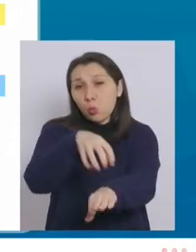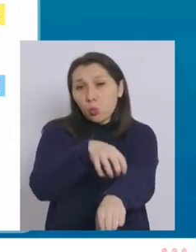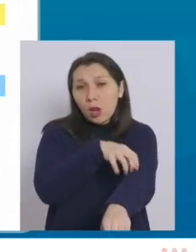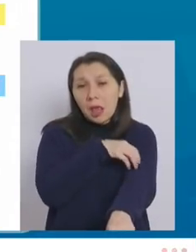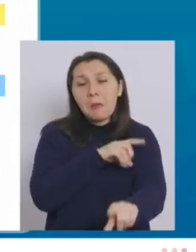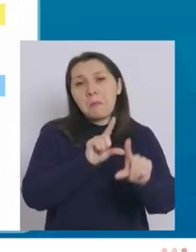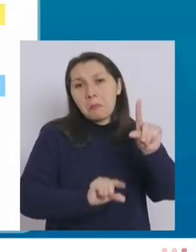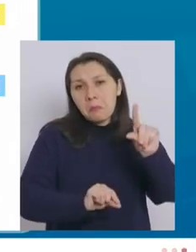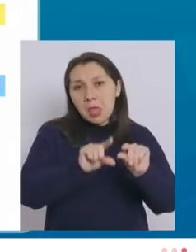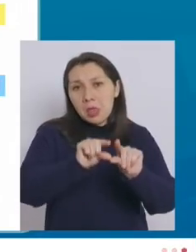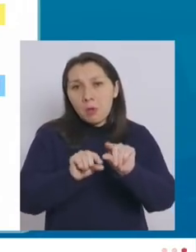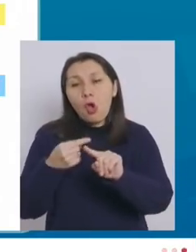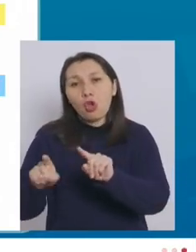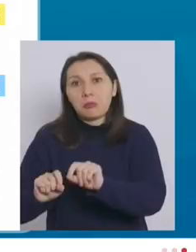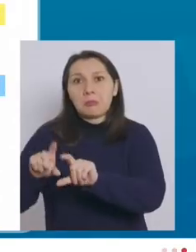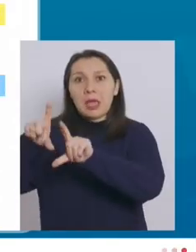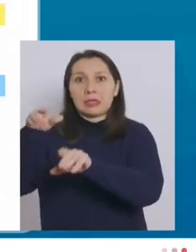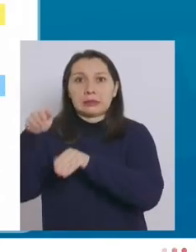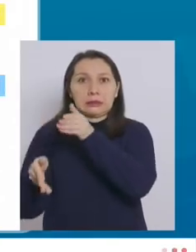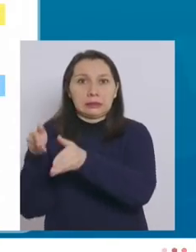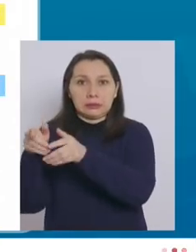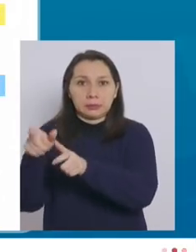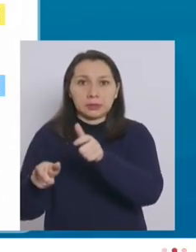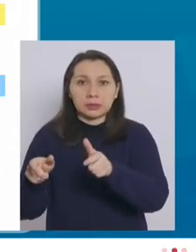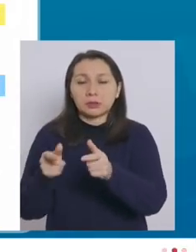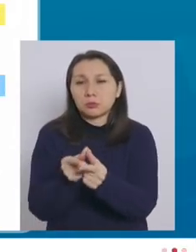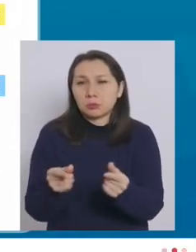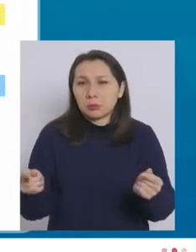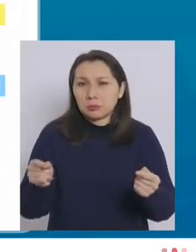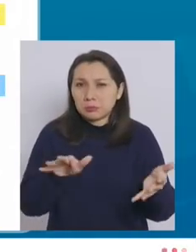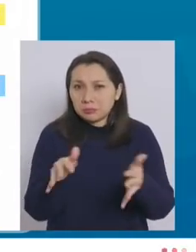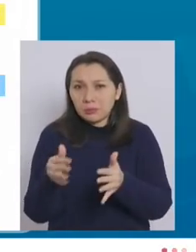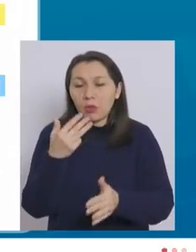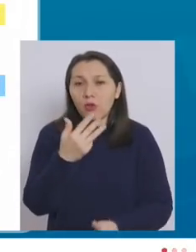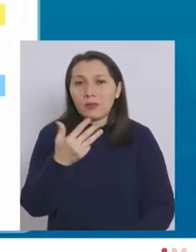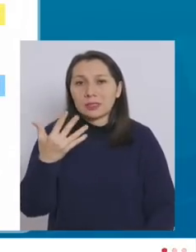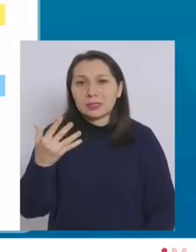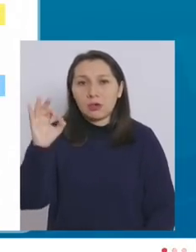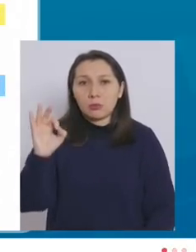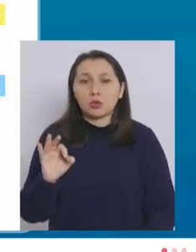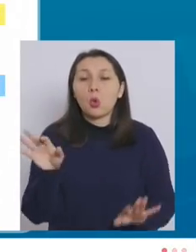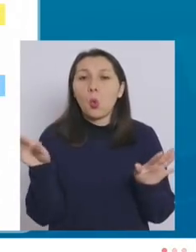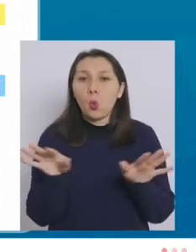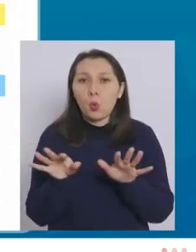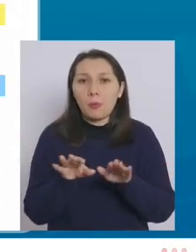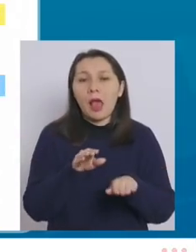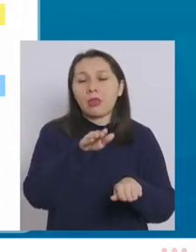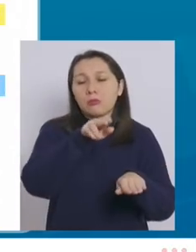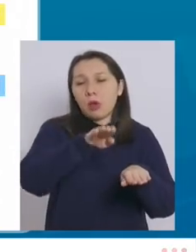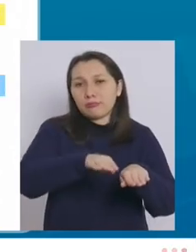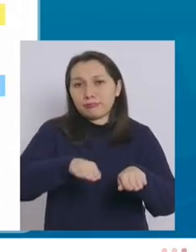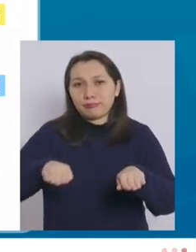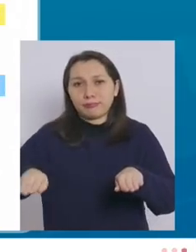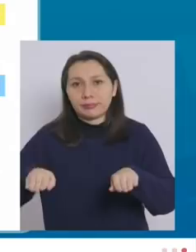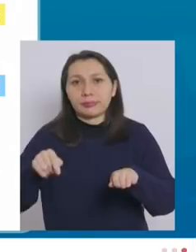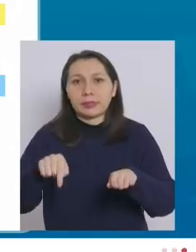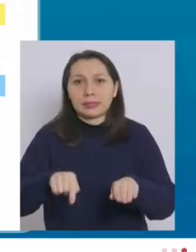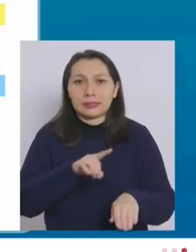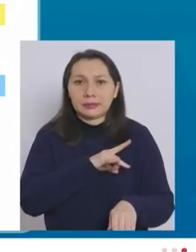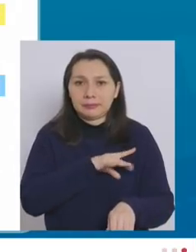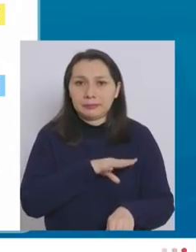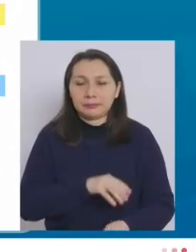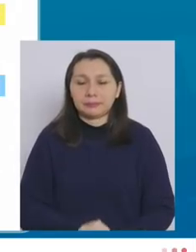menos y otras regiones que tienen un poco más, da un promedio nacional de 95% de ocupación de camas a nivel